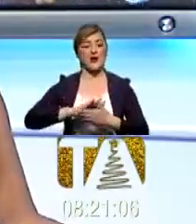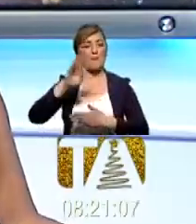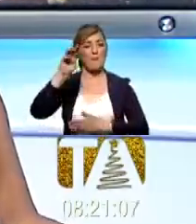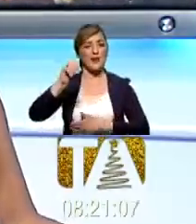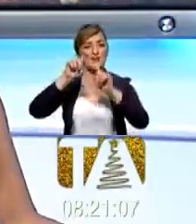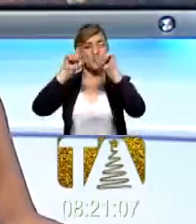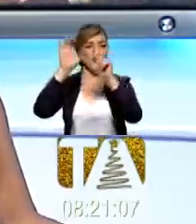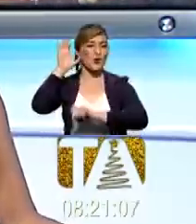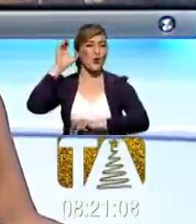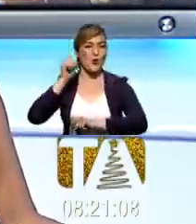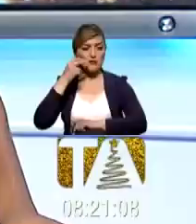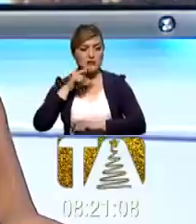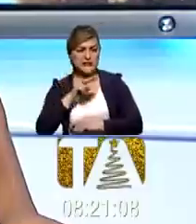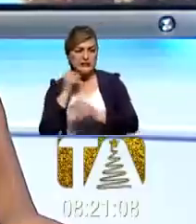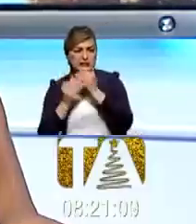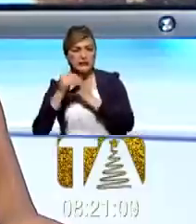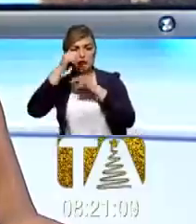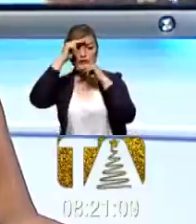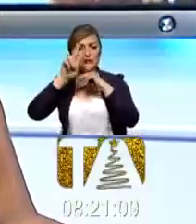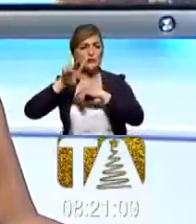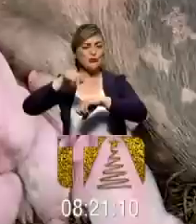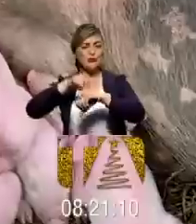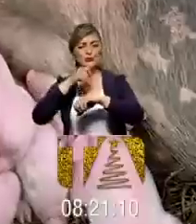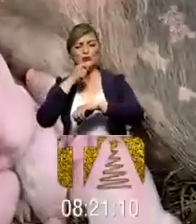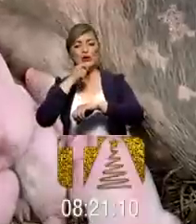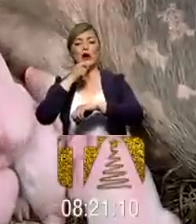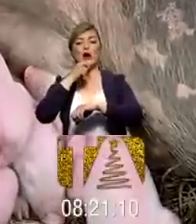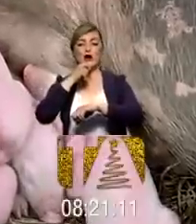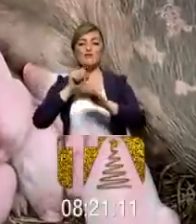tras observar la historia del niño en este noticiero.